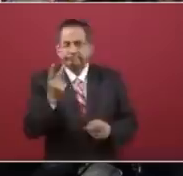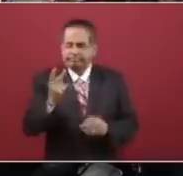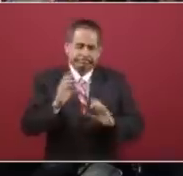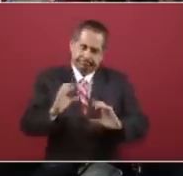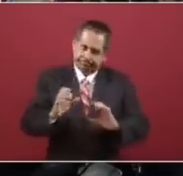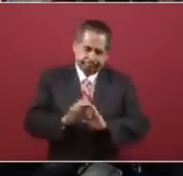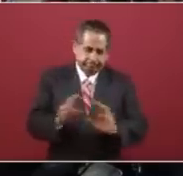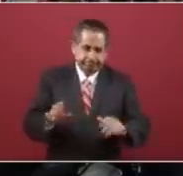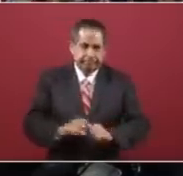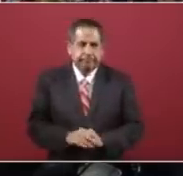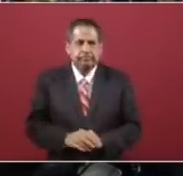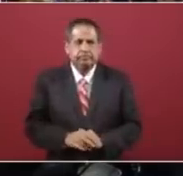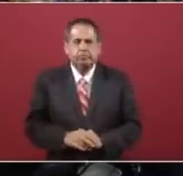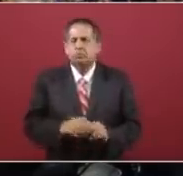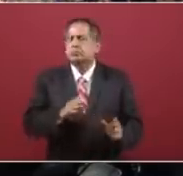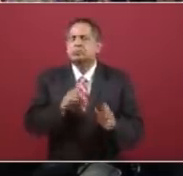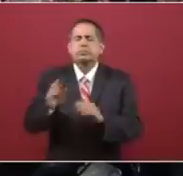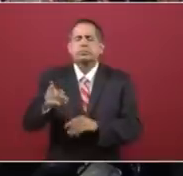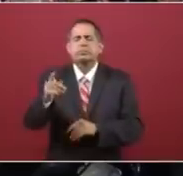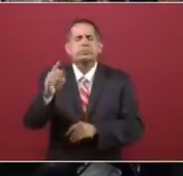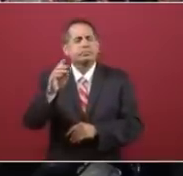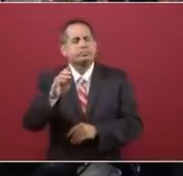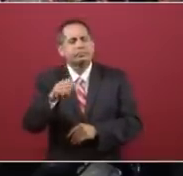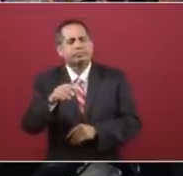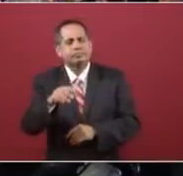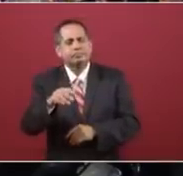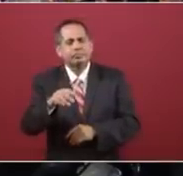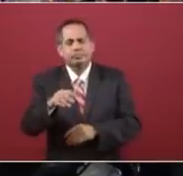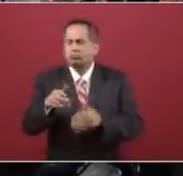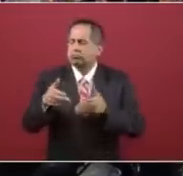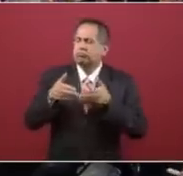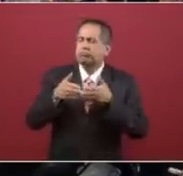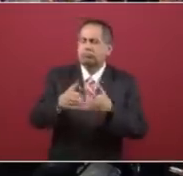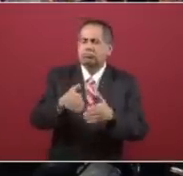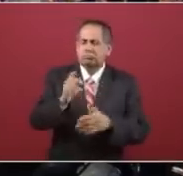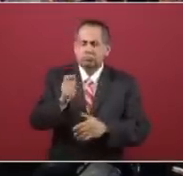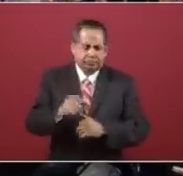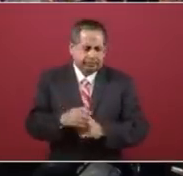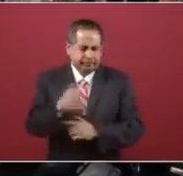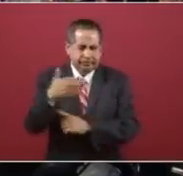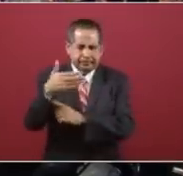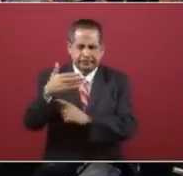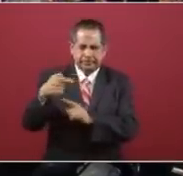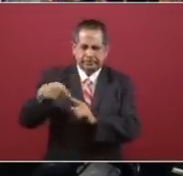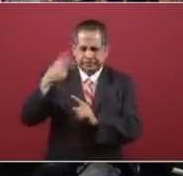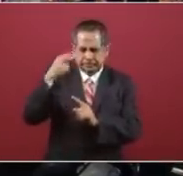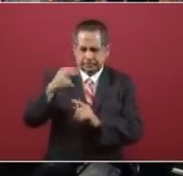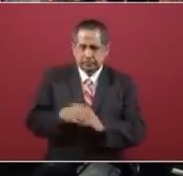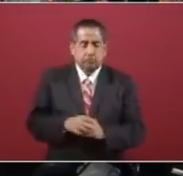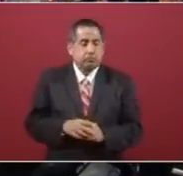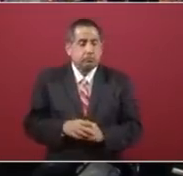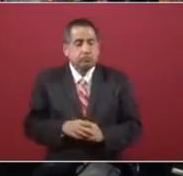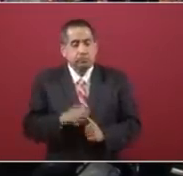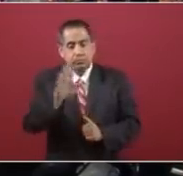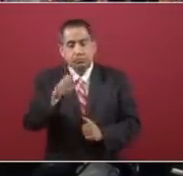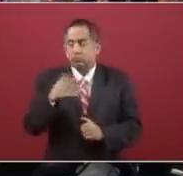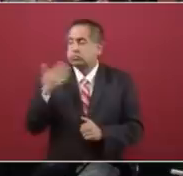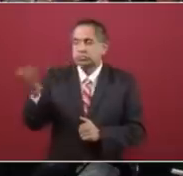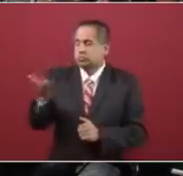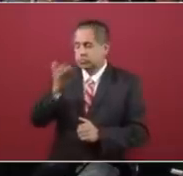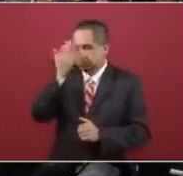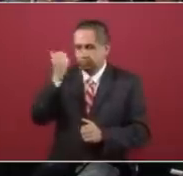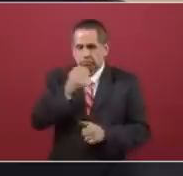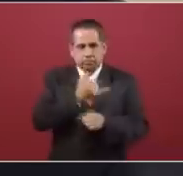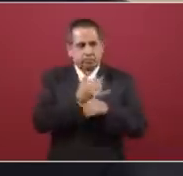eso. Lo otro lo de lo del las banderas las banderas. Este voy a pedirle la información